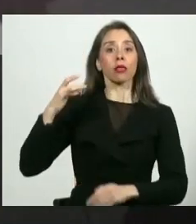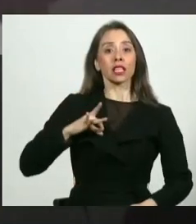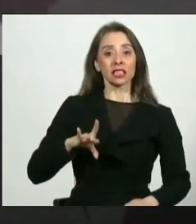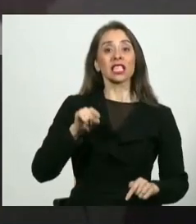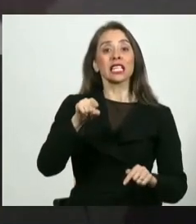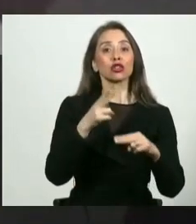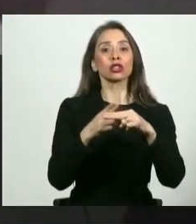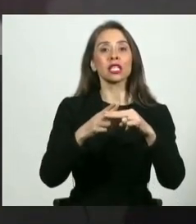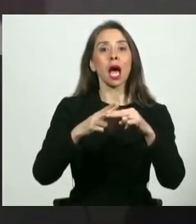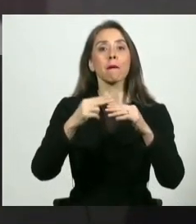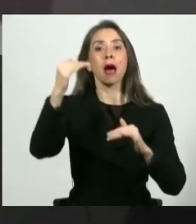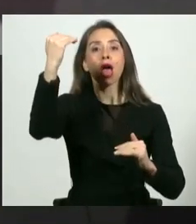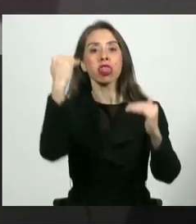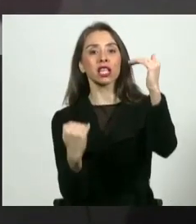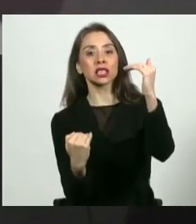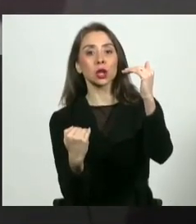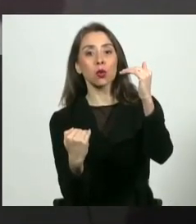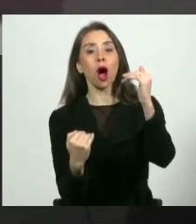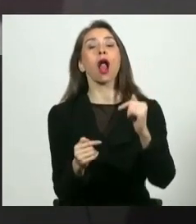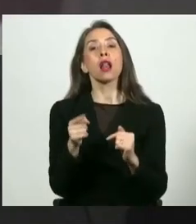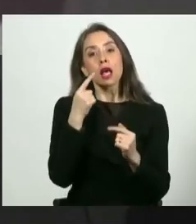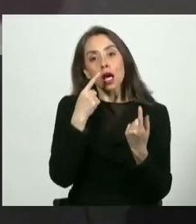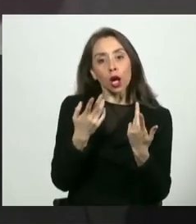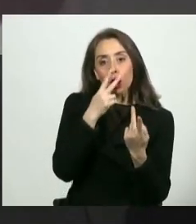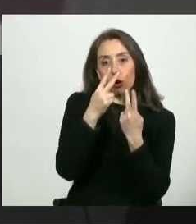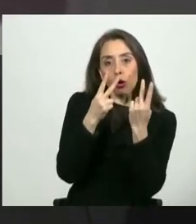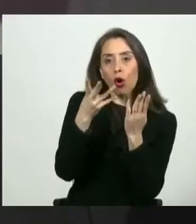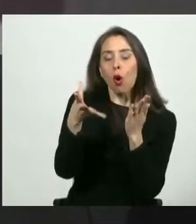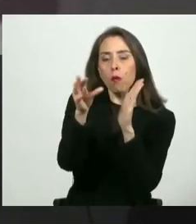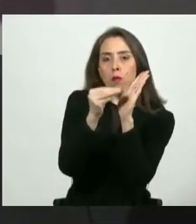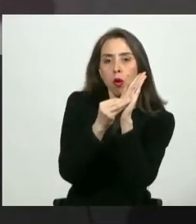desigualdad. Y esa desigualdad uno trata de ir dando cuenta